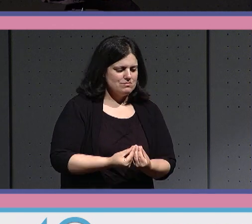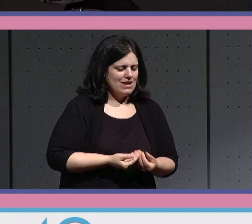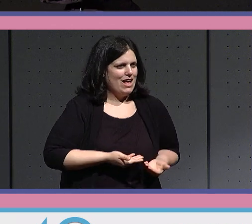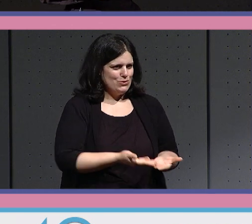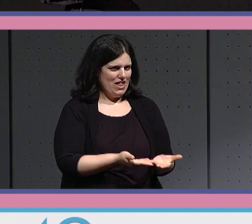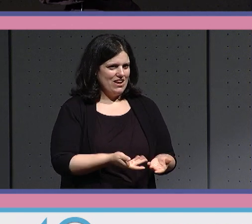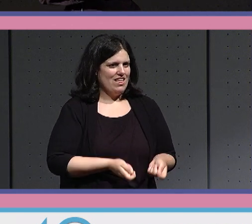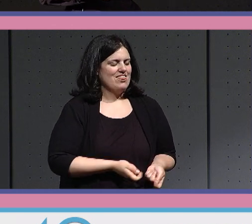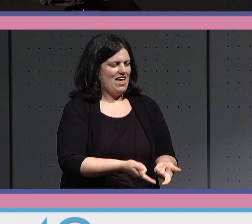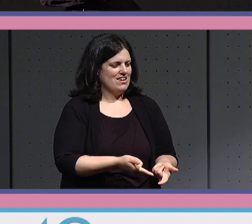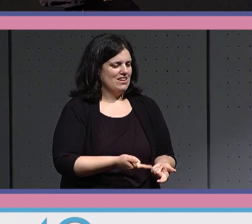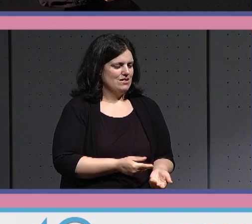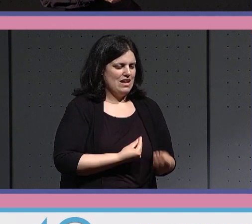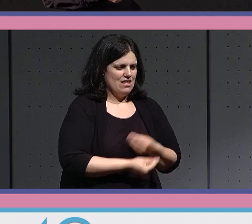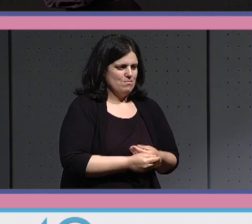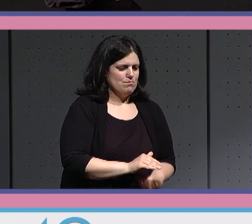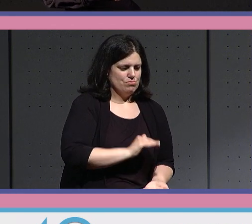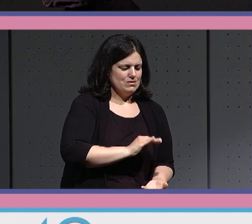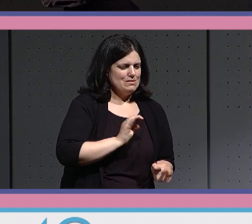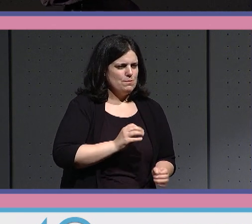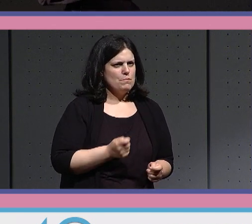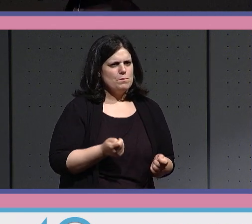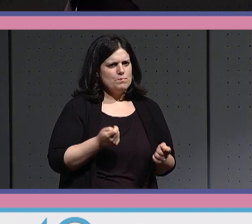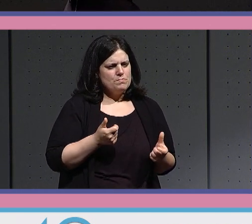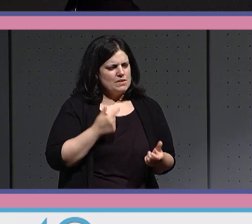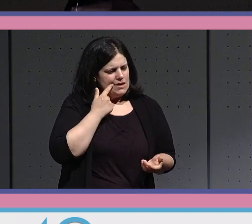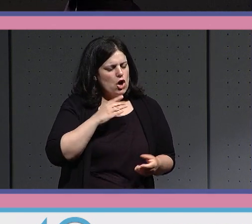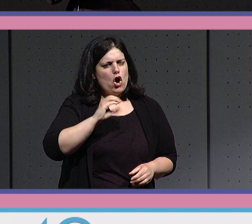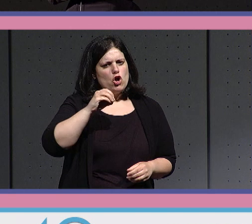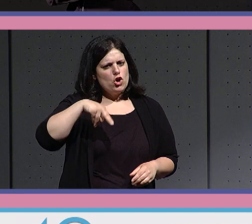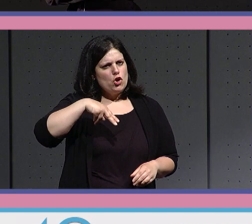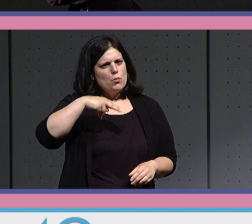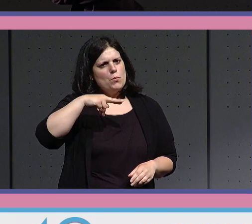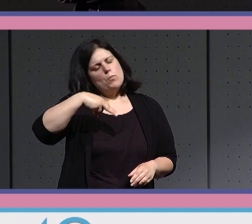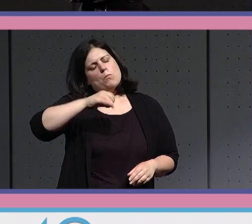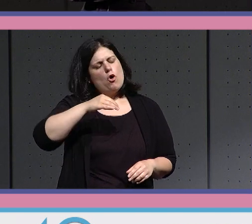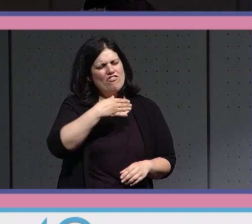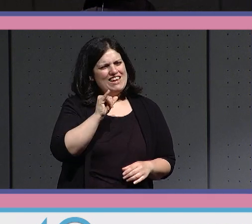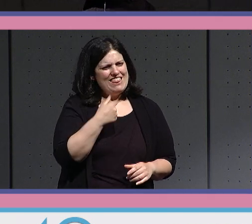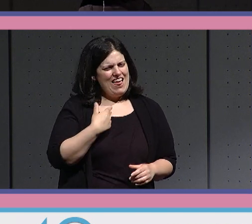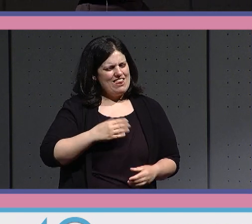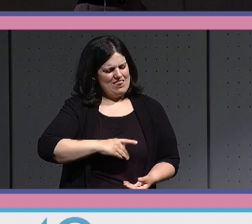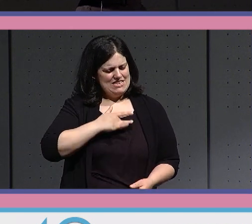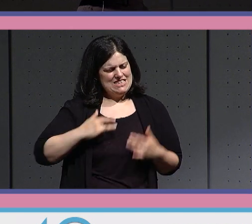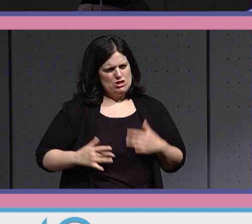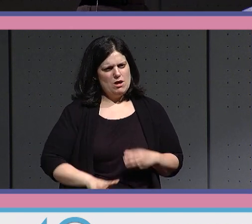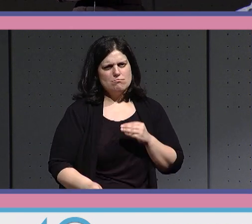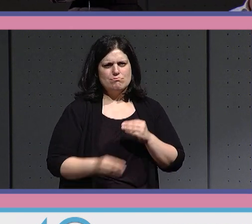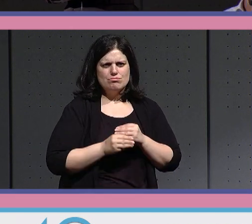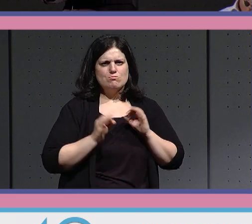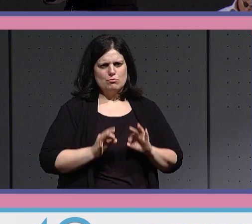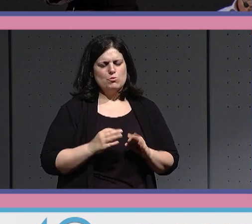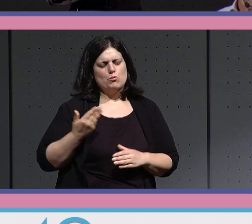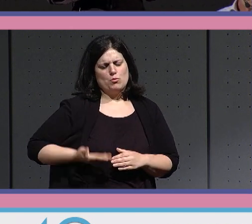Y eso va a suponer mucho tiempo y va a suponer que la comorbilidad va a jugar un peso cada vez más importante. ¿Qué es esta palabra de